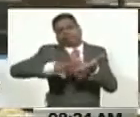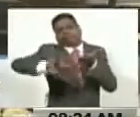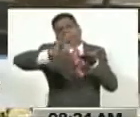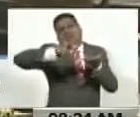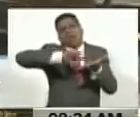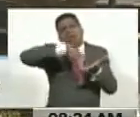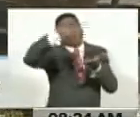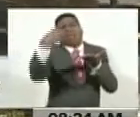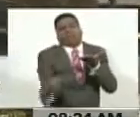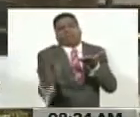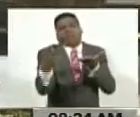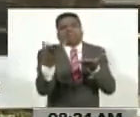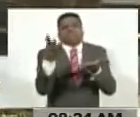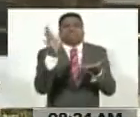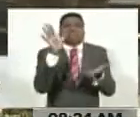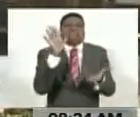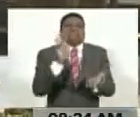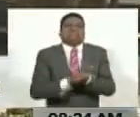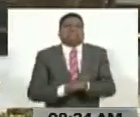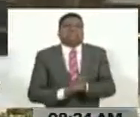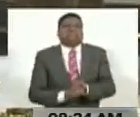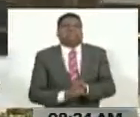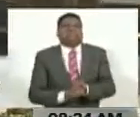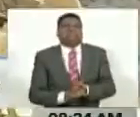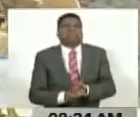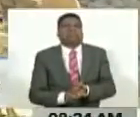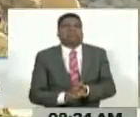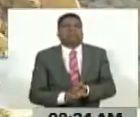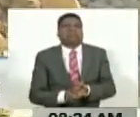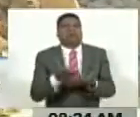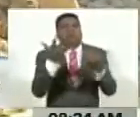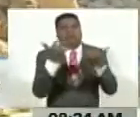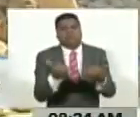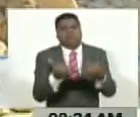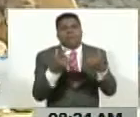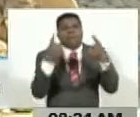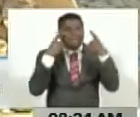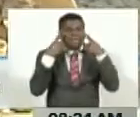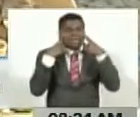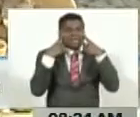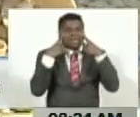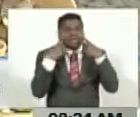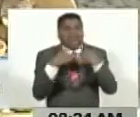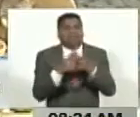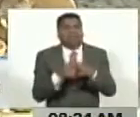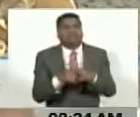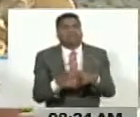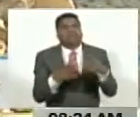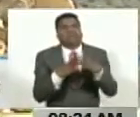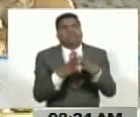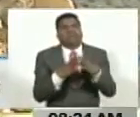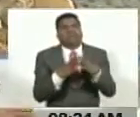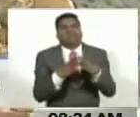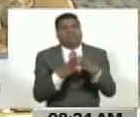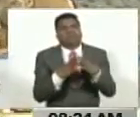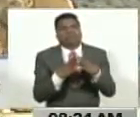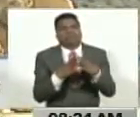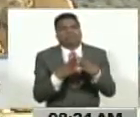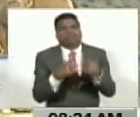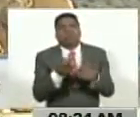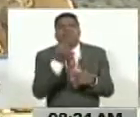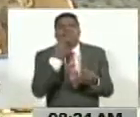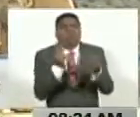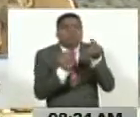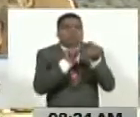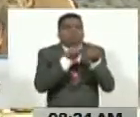del área de manejo. Estamos en estudios constantes de estudios seriados coprológicos, a ver qué parásitos podemos